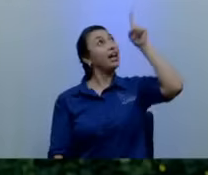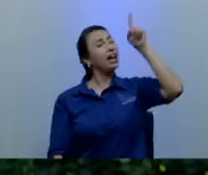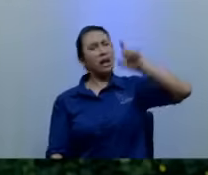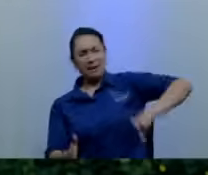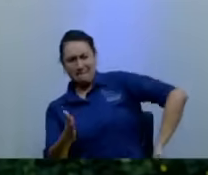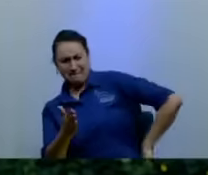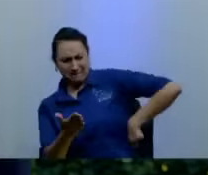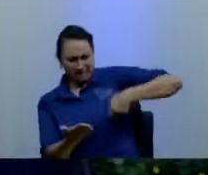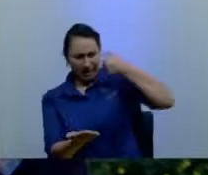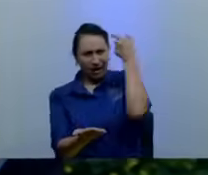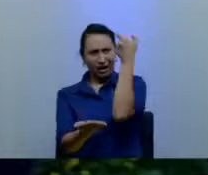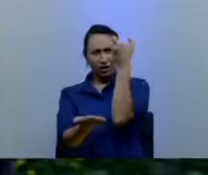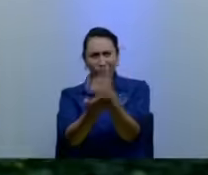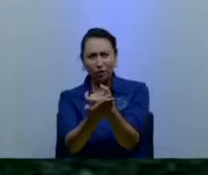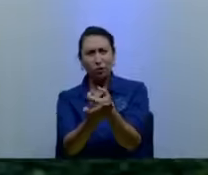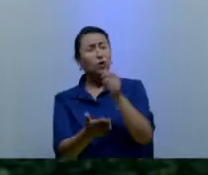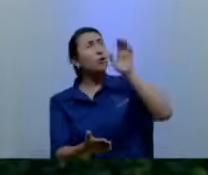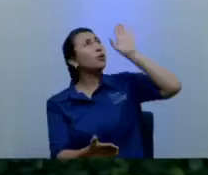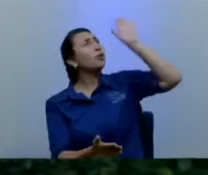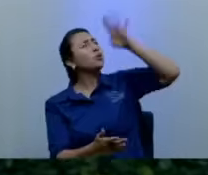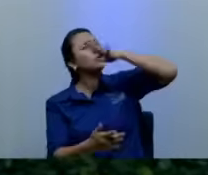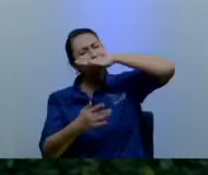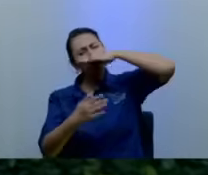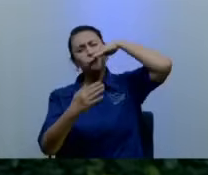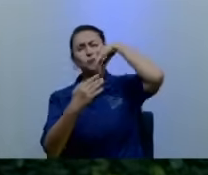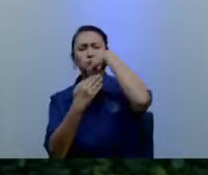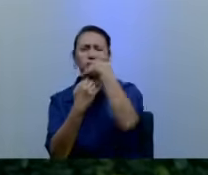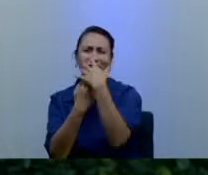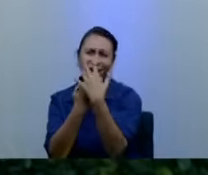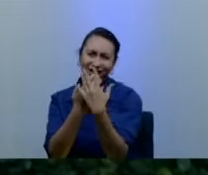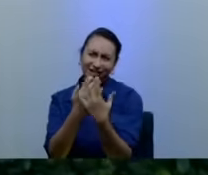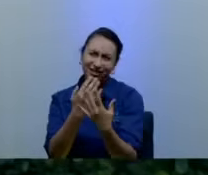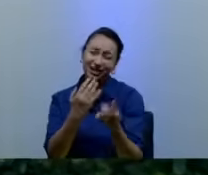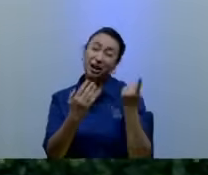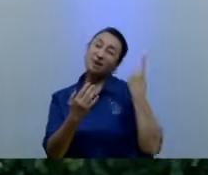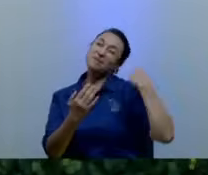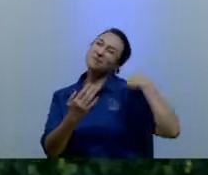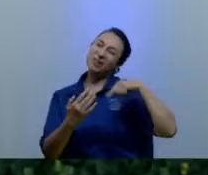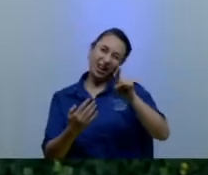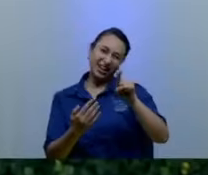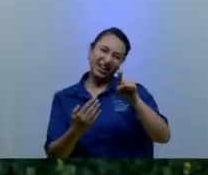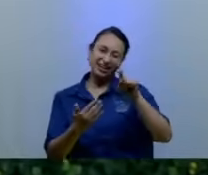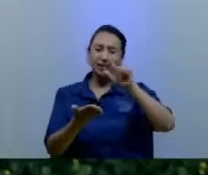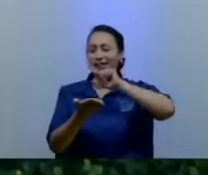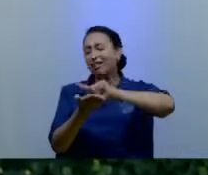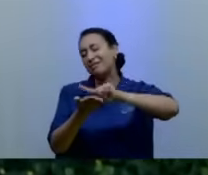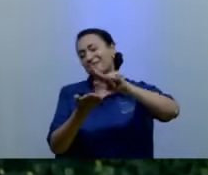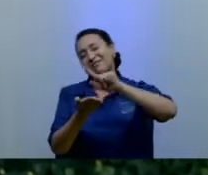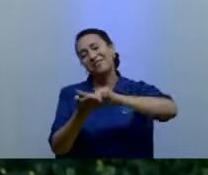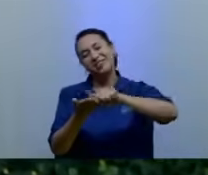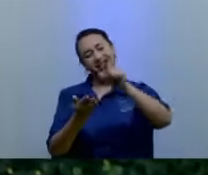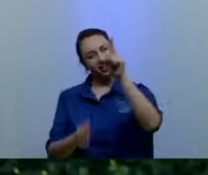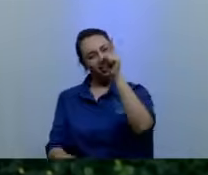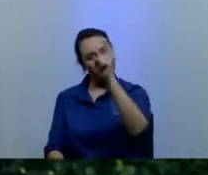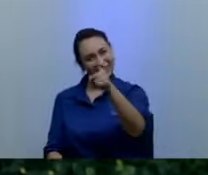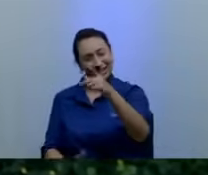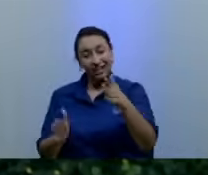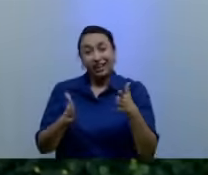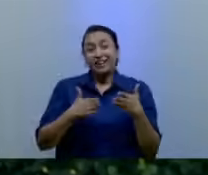saber? Tienes que saber que en la sangre se mantiene también la sal, y que hay una enfermedad que se